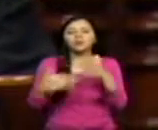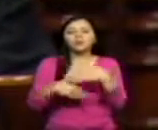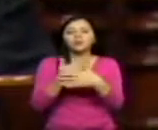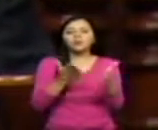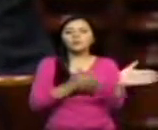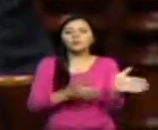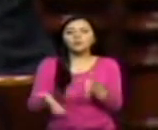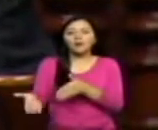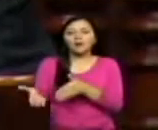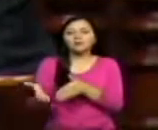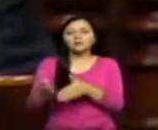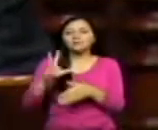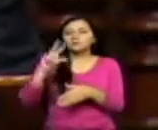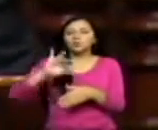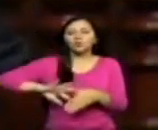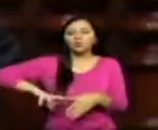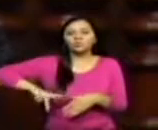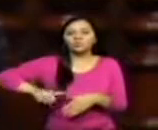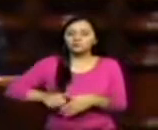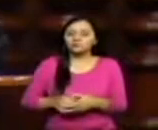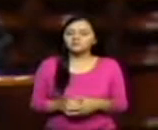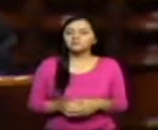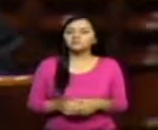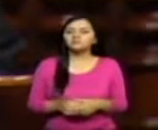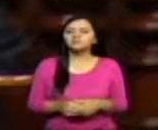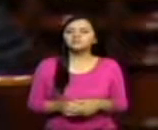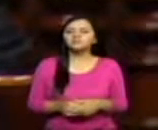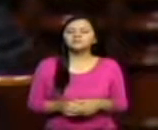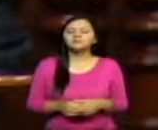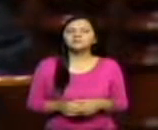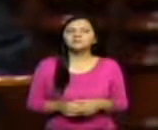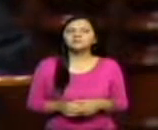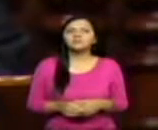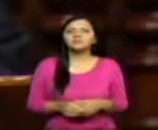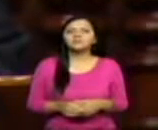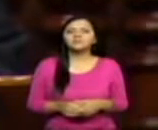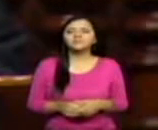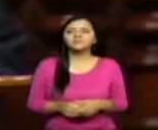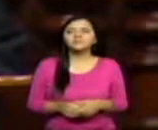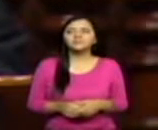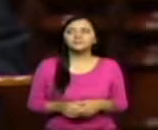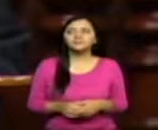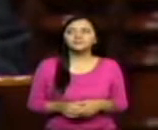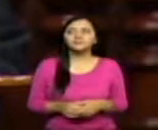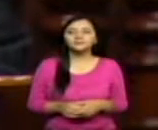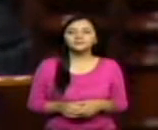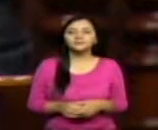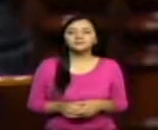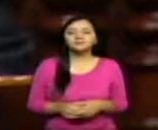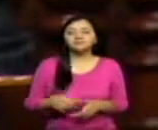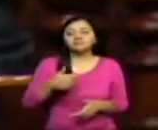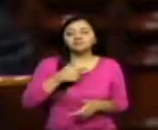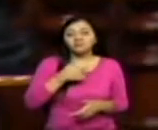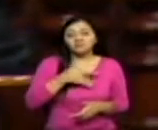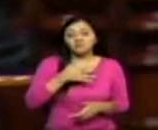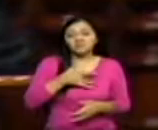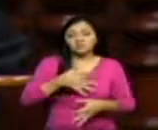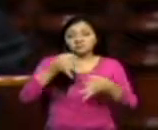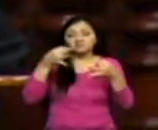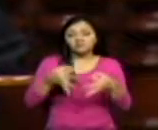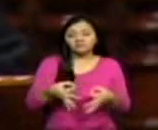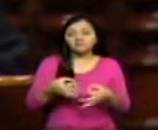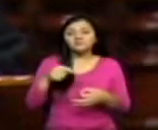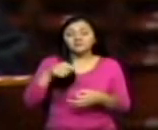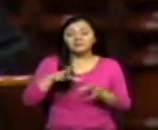sistema anticorrupción en el Estado y en la sociedad. Estoy seguro que